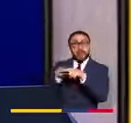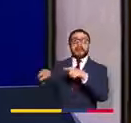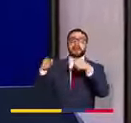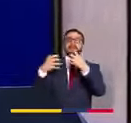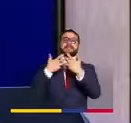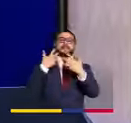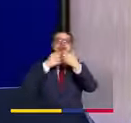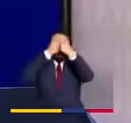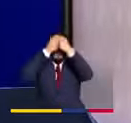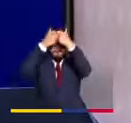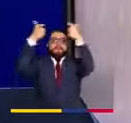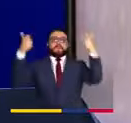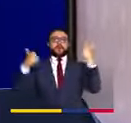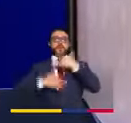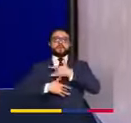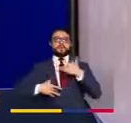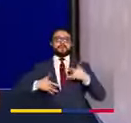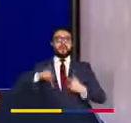público de salud